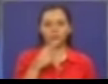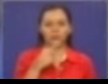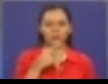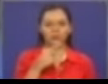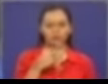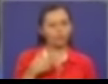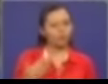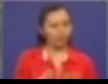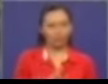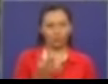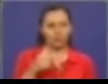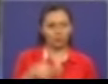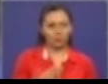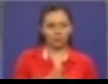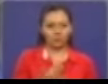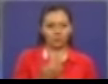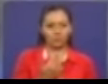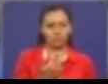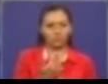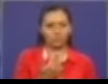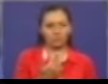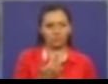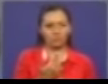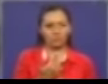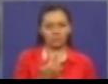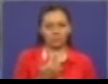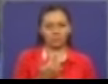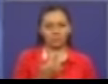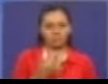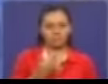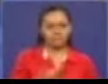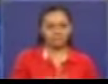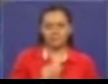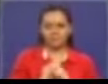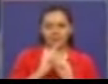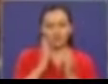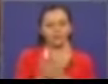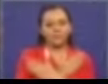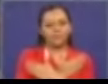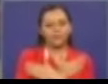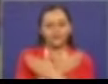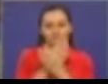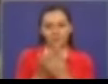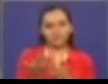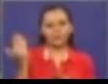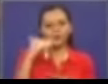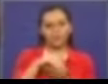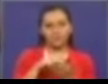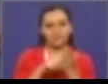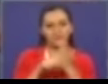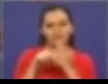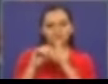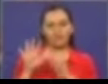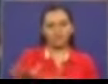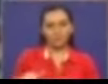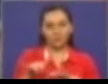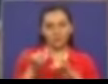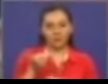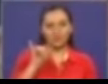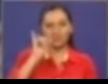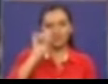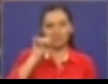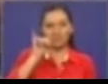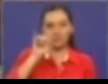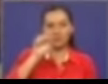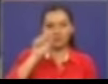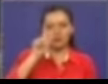el más moderno. Y a la vanguardia incluso a nivel mundial. Felicitaciones nuevamente a nuestro Ministerio de Agricultura, al INIAP y a